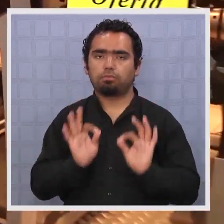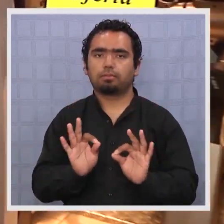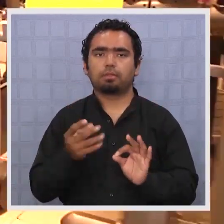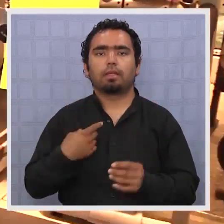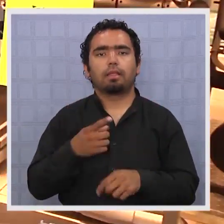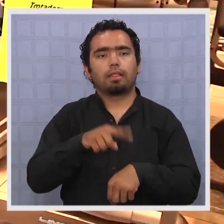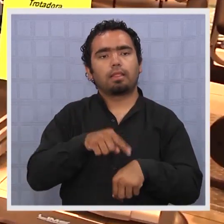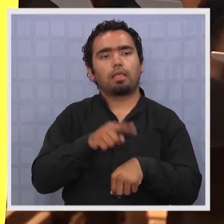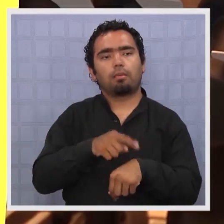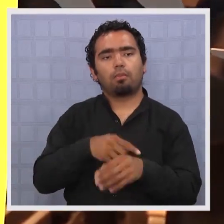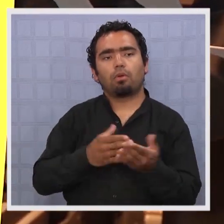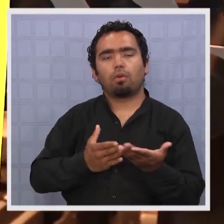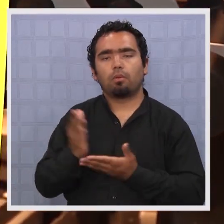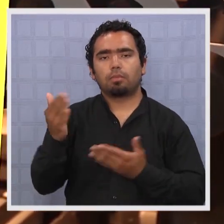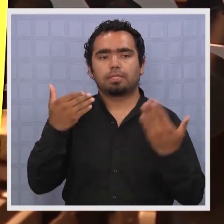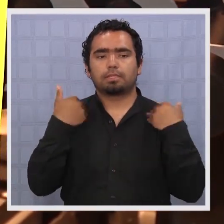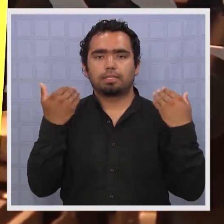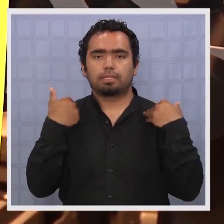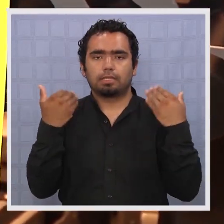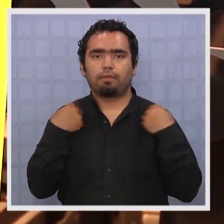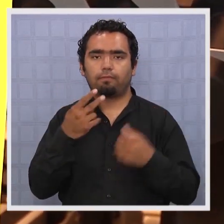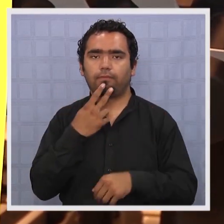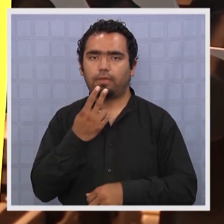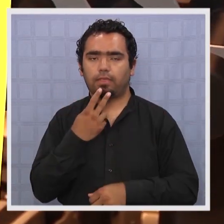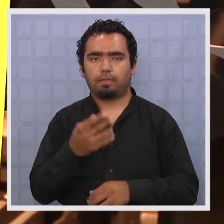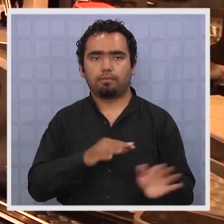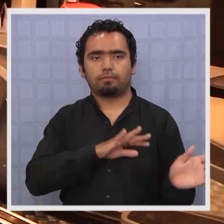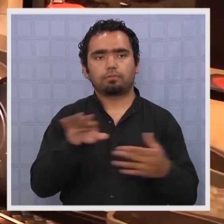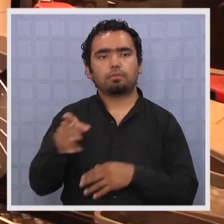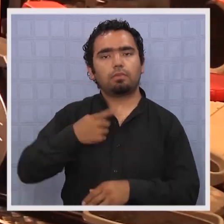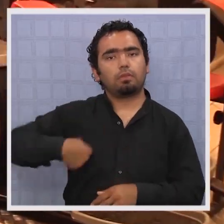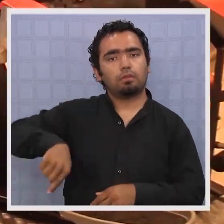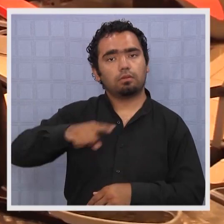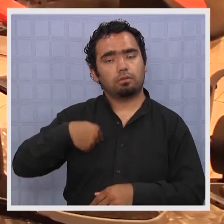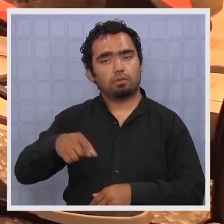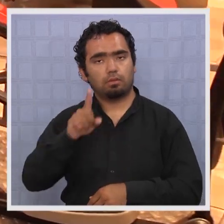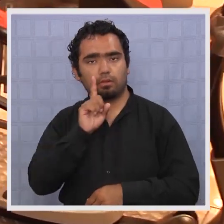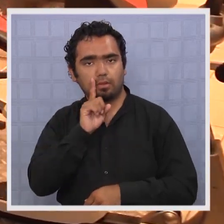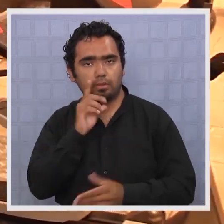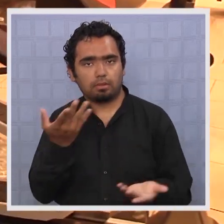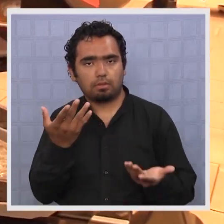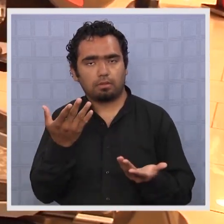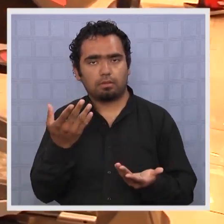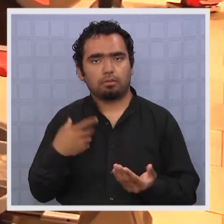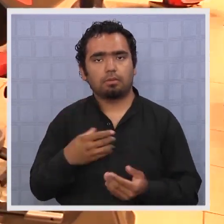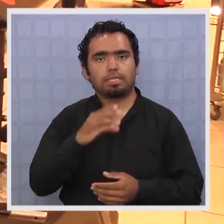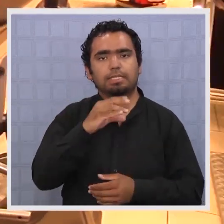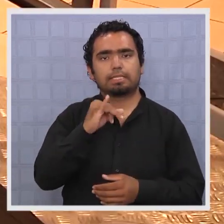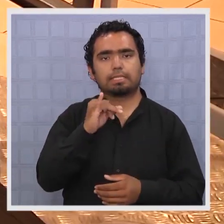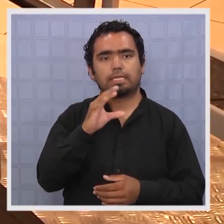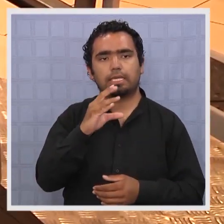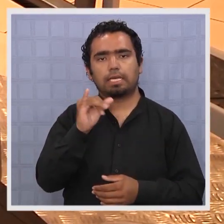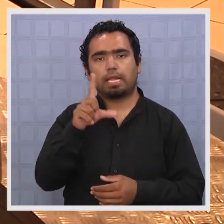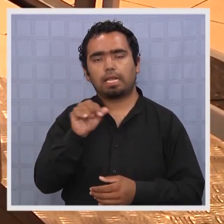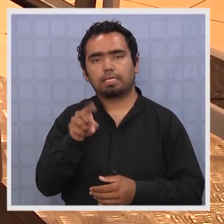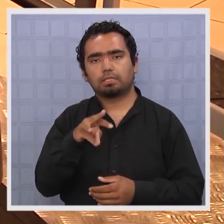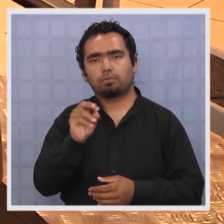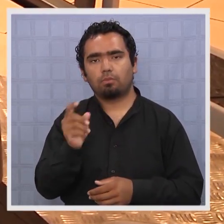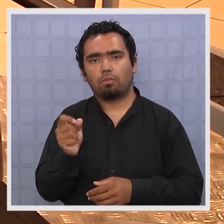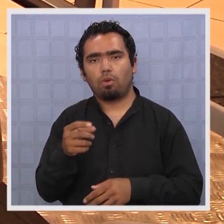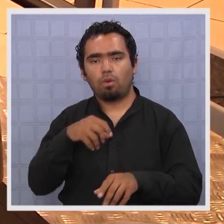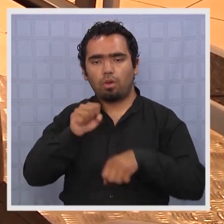en que comiencen su vida deportiva nosotros tenemos conceptos que son de ciclismo natación